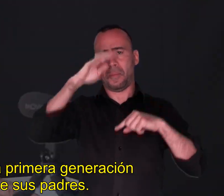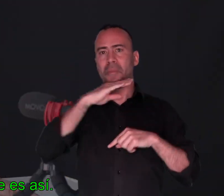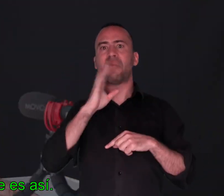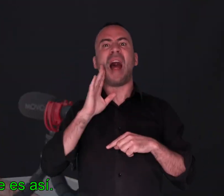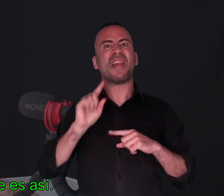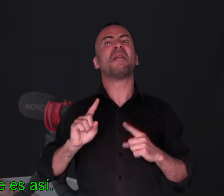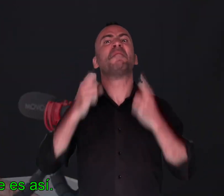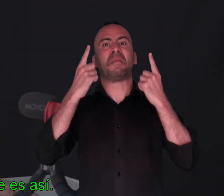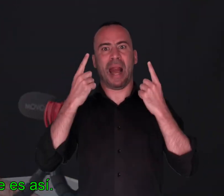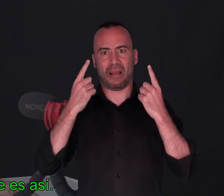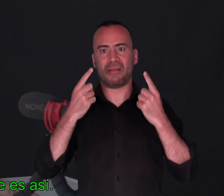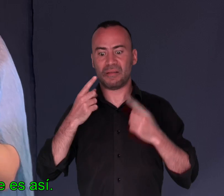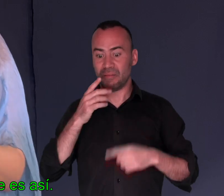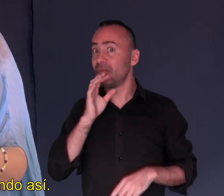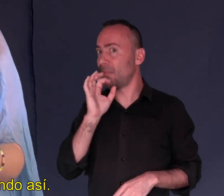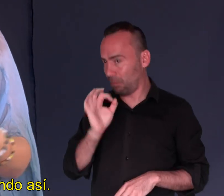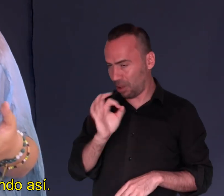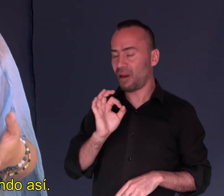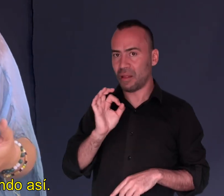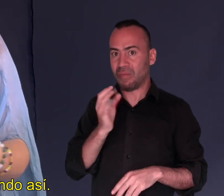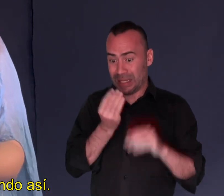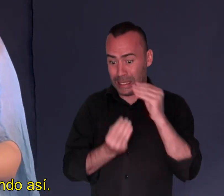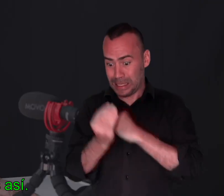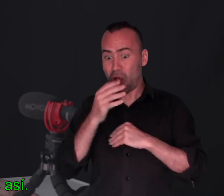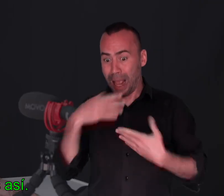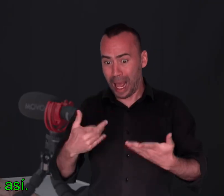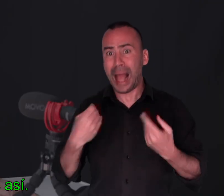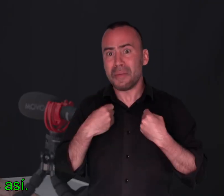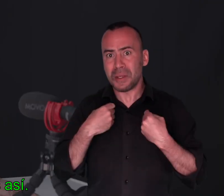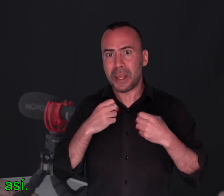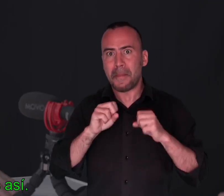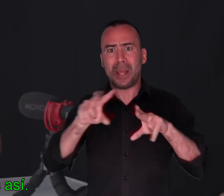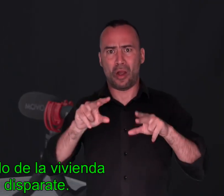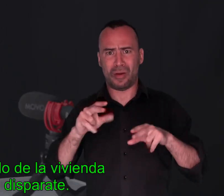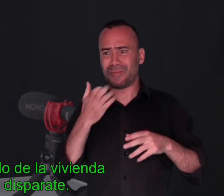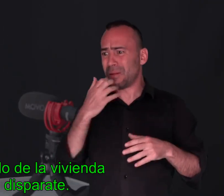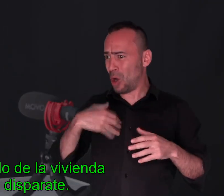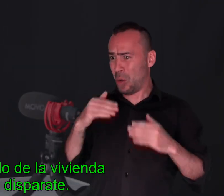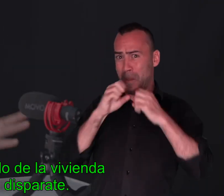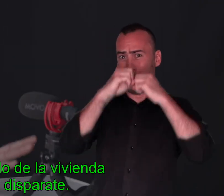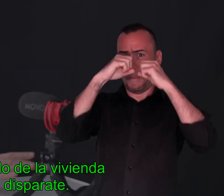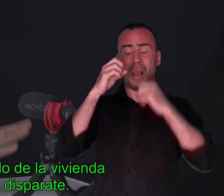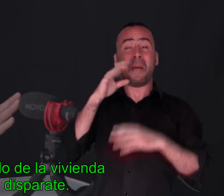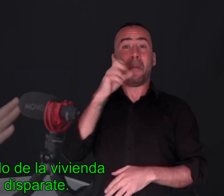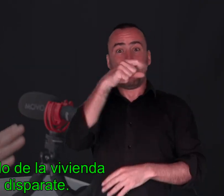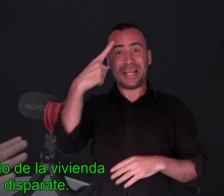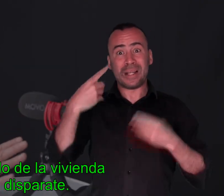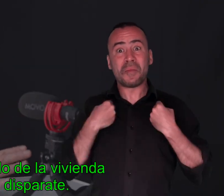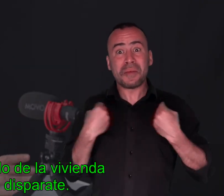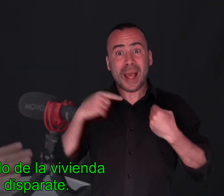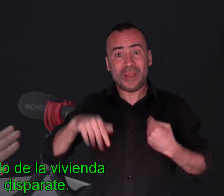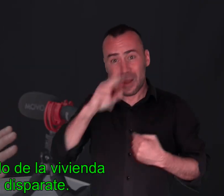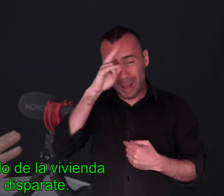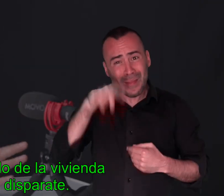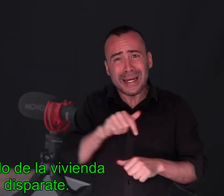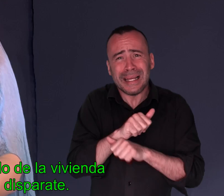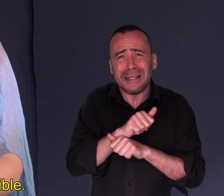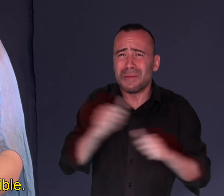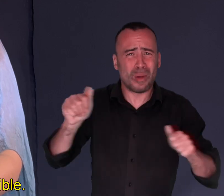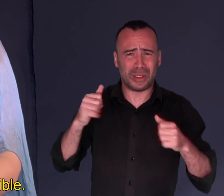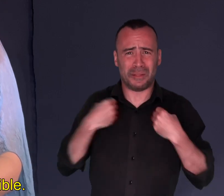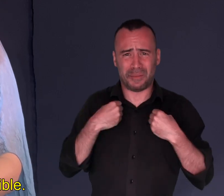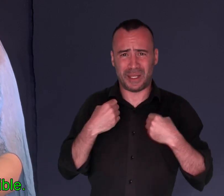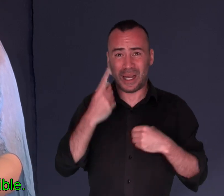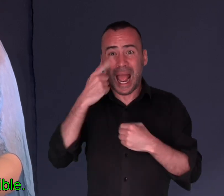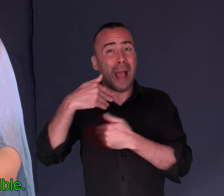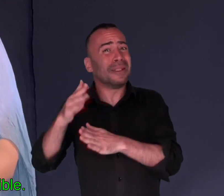padres bueno es que es así y es y ya está siendo así es que es así es que por ejemplo lo de la vivienda en Madrid es un disparate